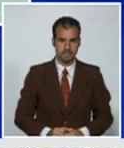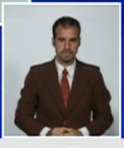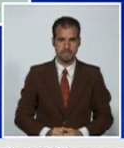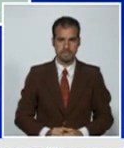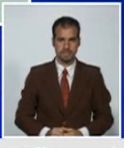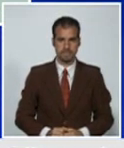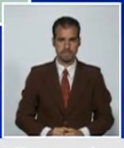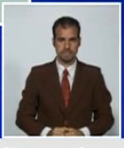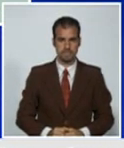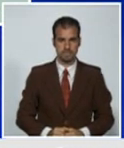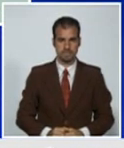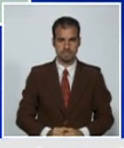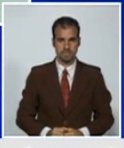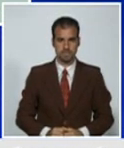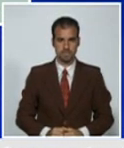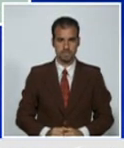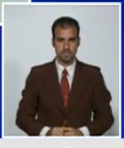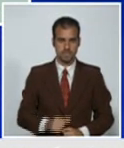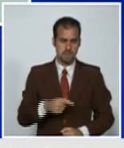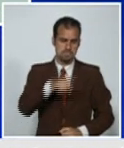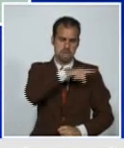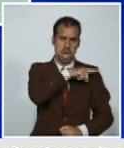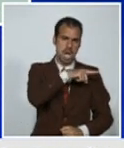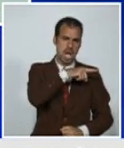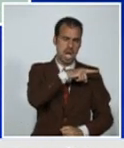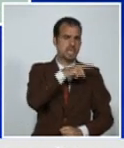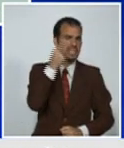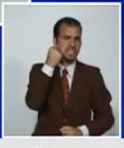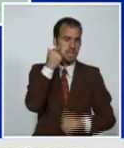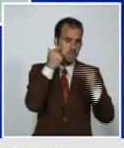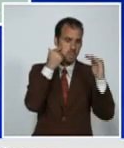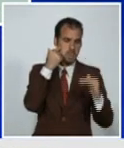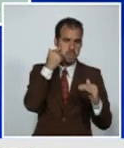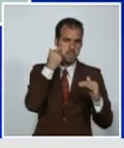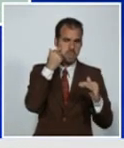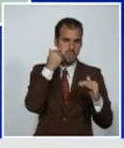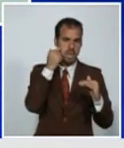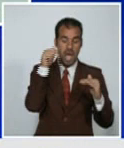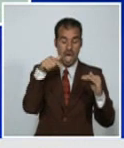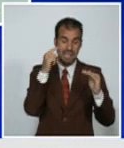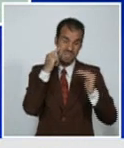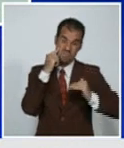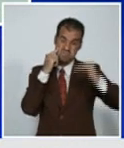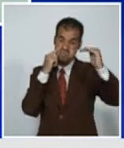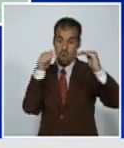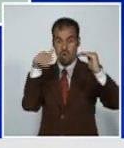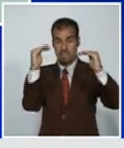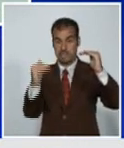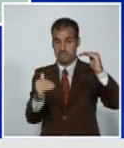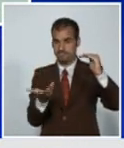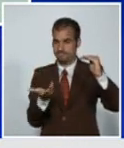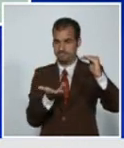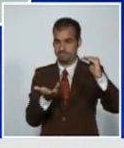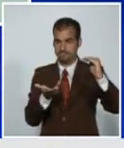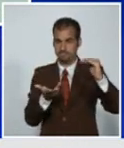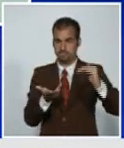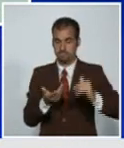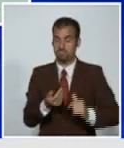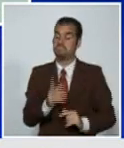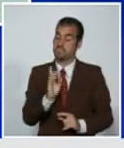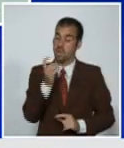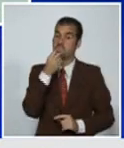22 menos que la jornada anterior, pero realmente Matanzas demostró que puede